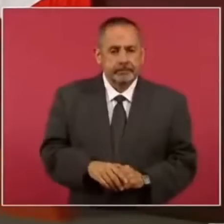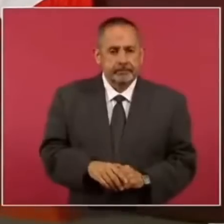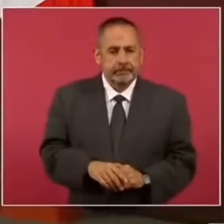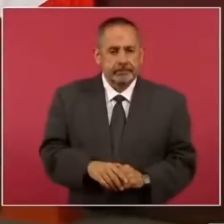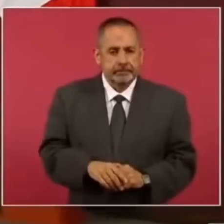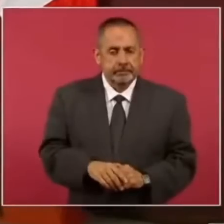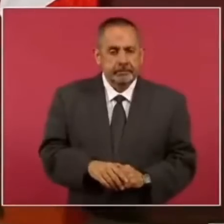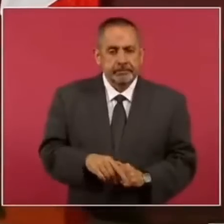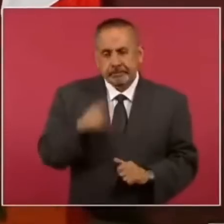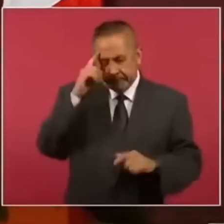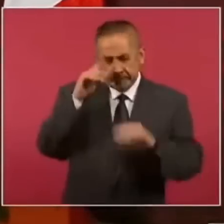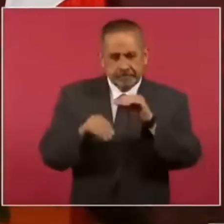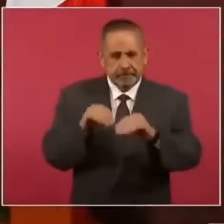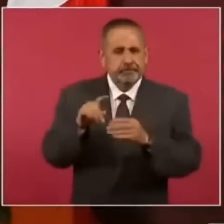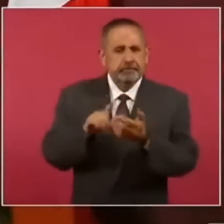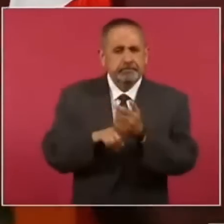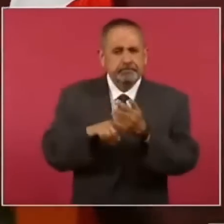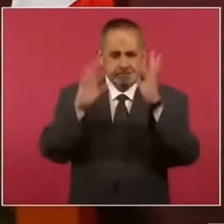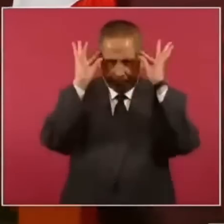la aduana